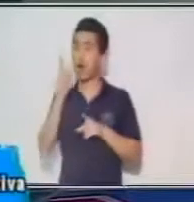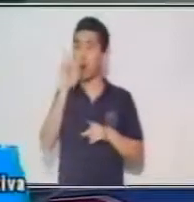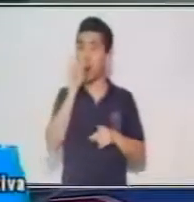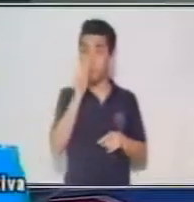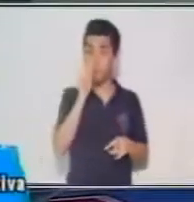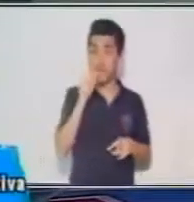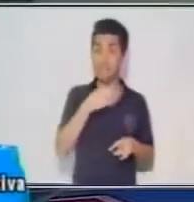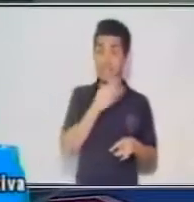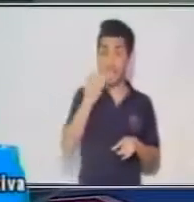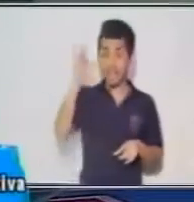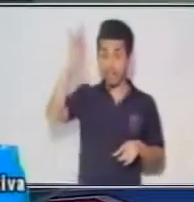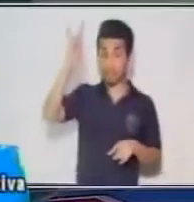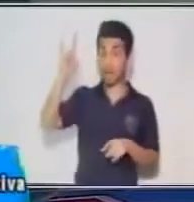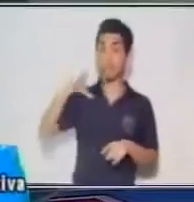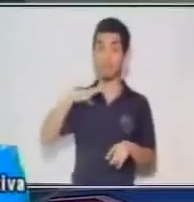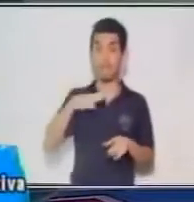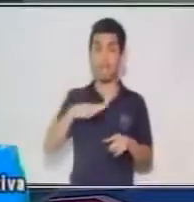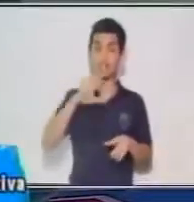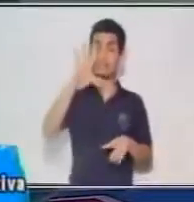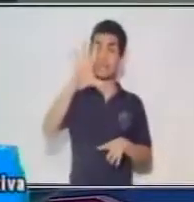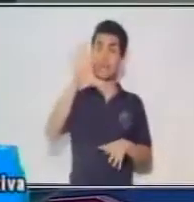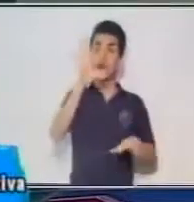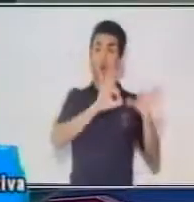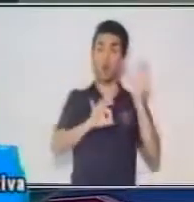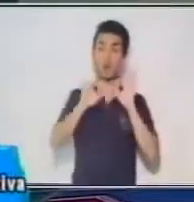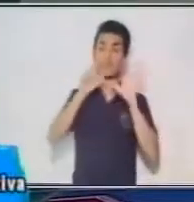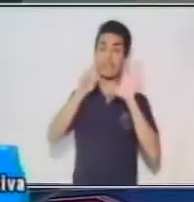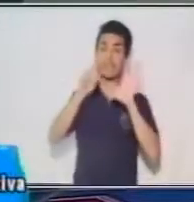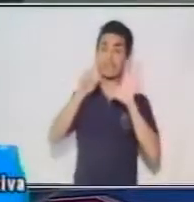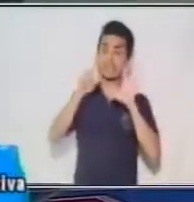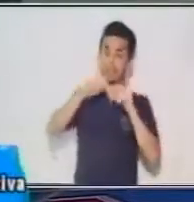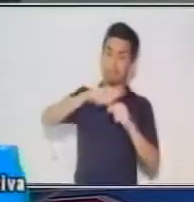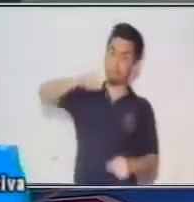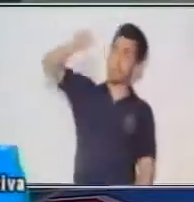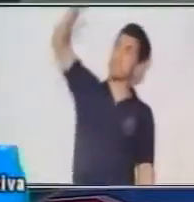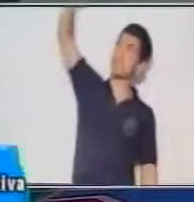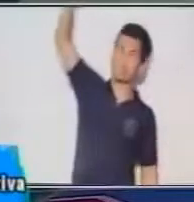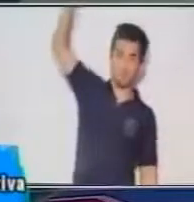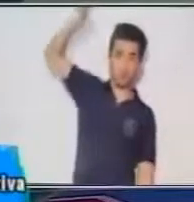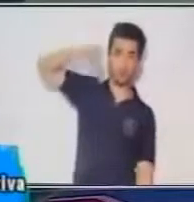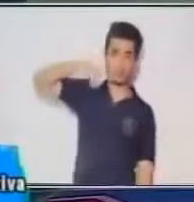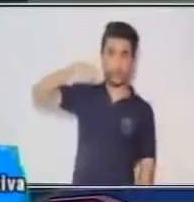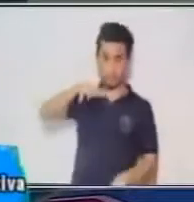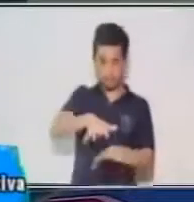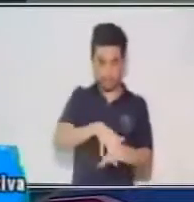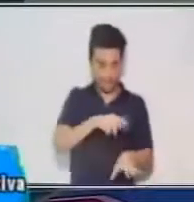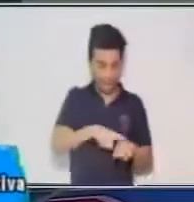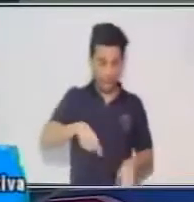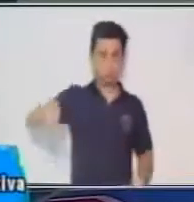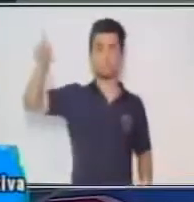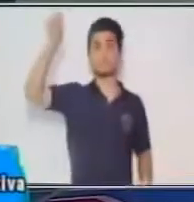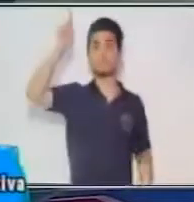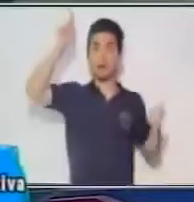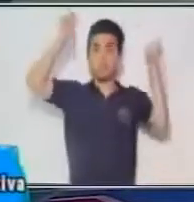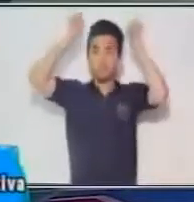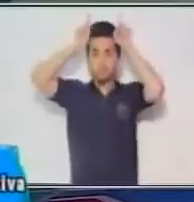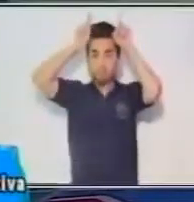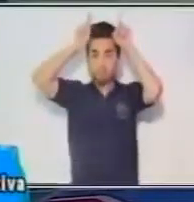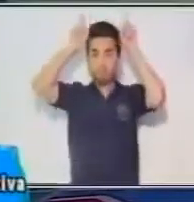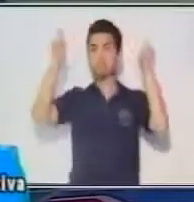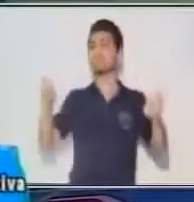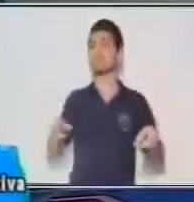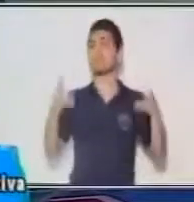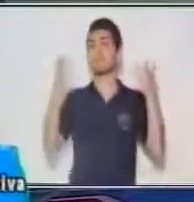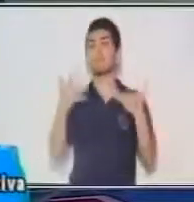una altura de 5 a 6 metros, desde sus patas hasta los cuernos, y